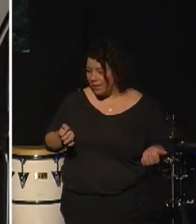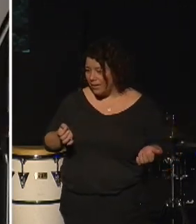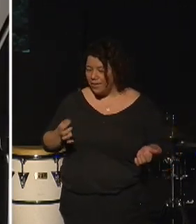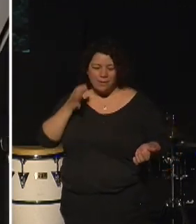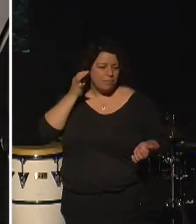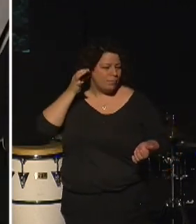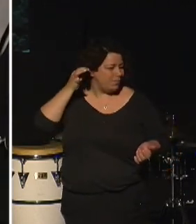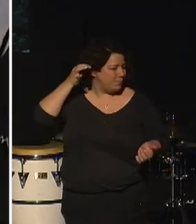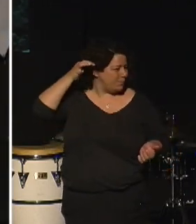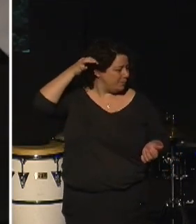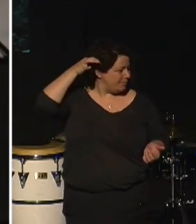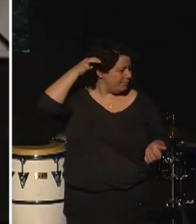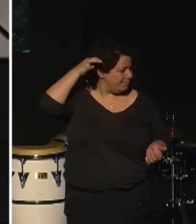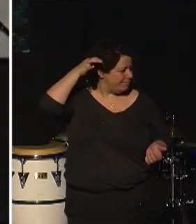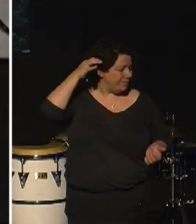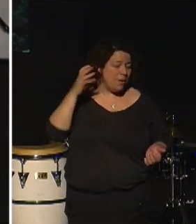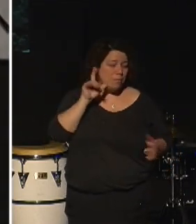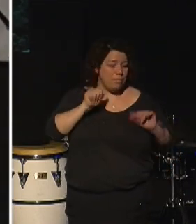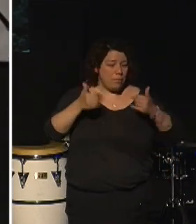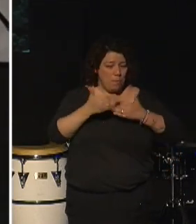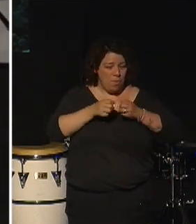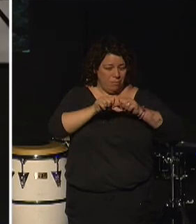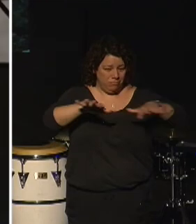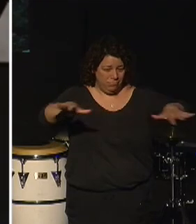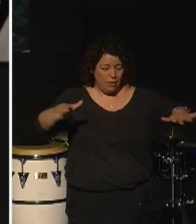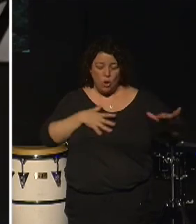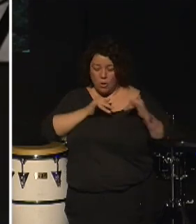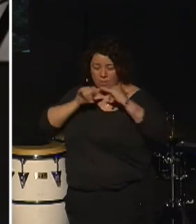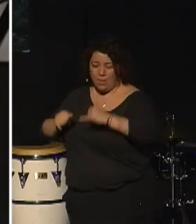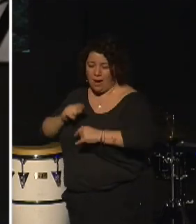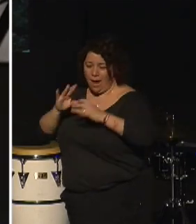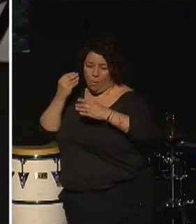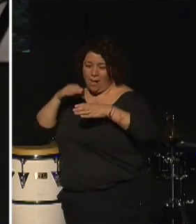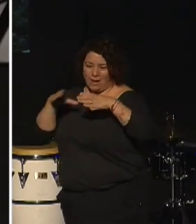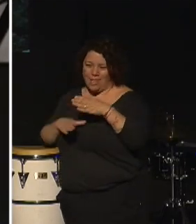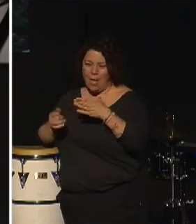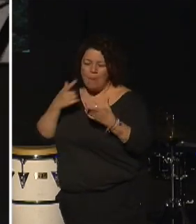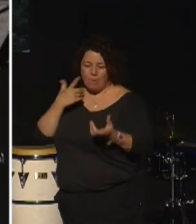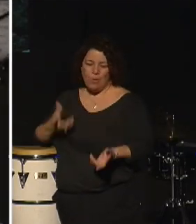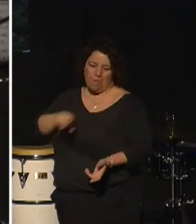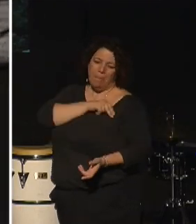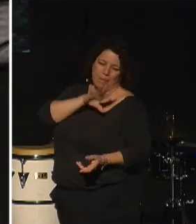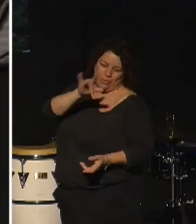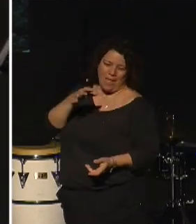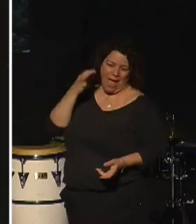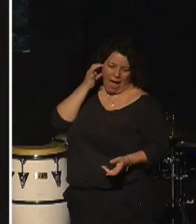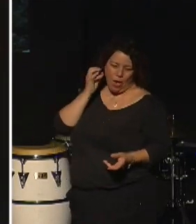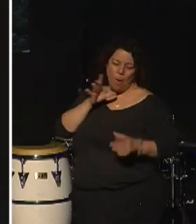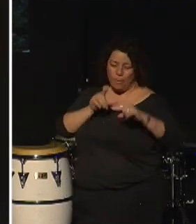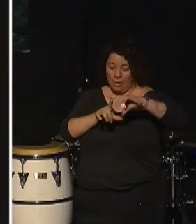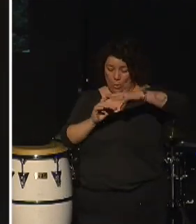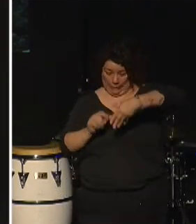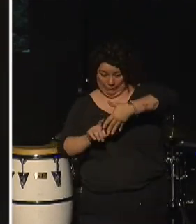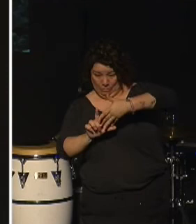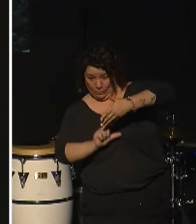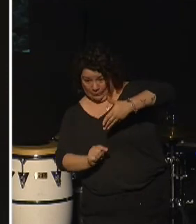aros en las orejas y por eso se puso de moda. Yo no llegué a la Antártida, pero técnicamente me merezco mi aro, ¿vale? Porque pasé el Cabo de Hornos,